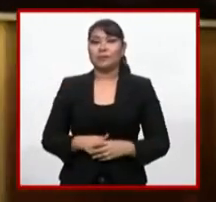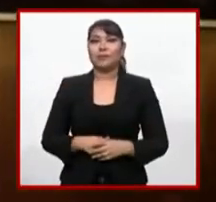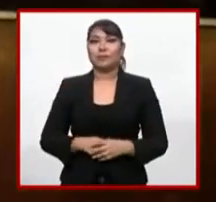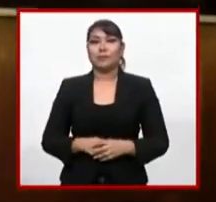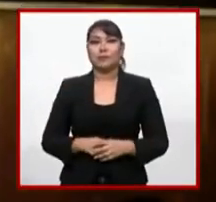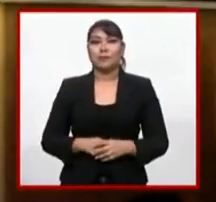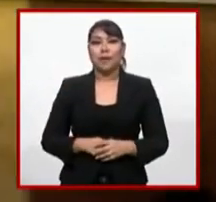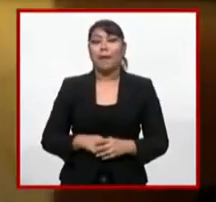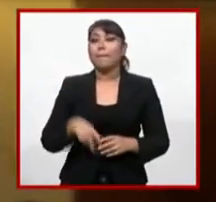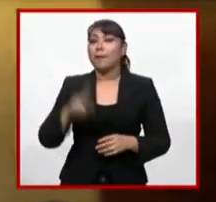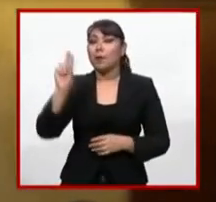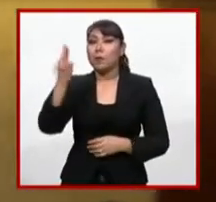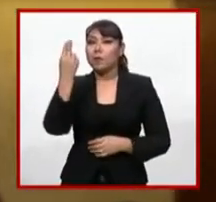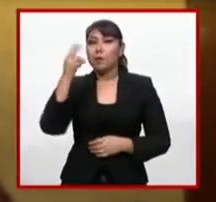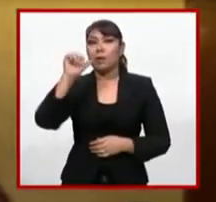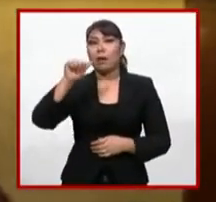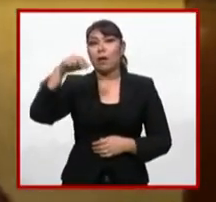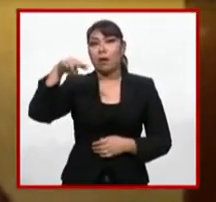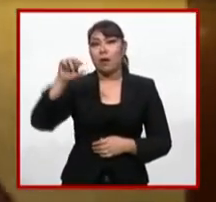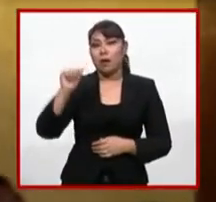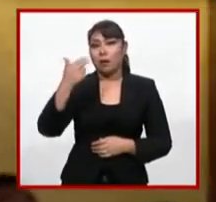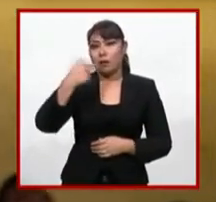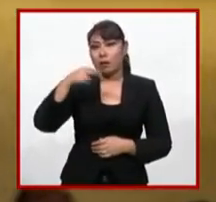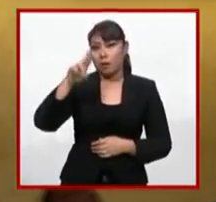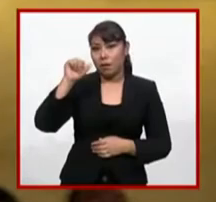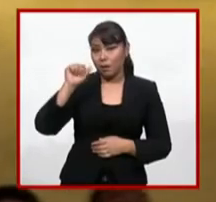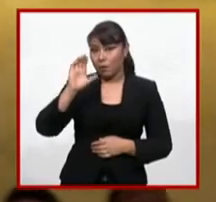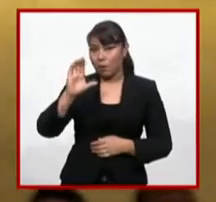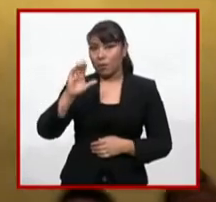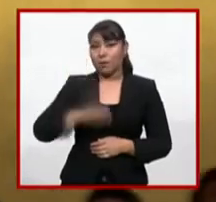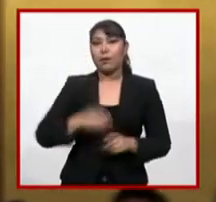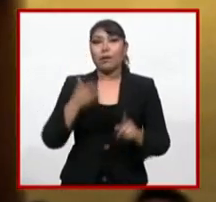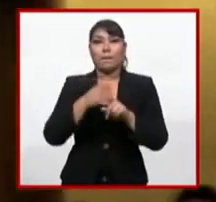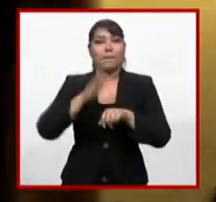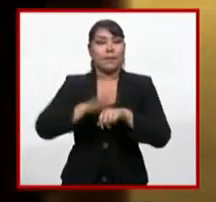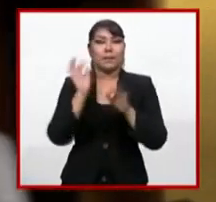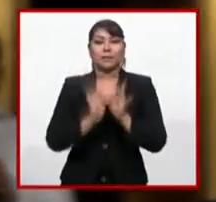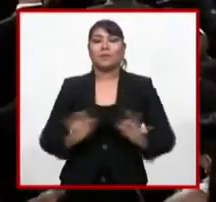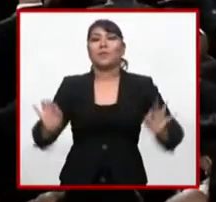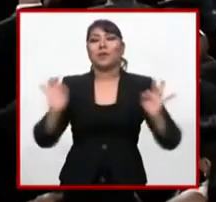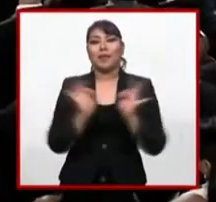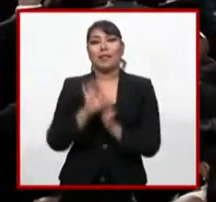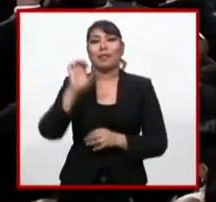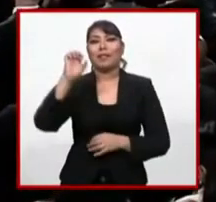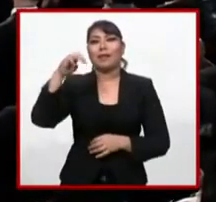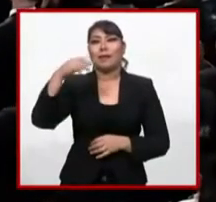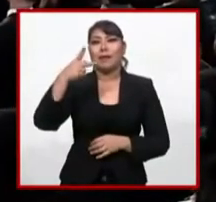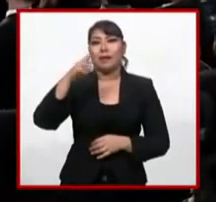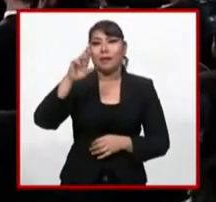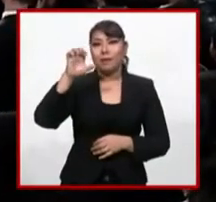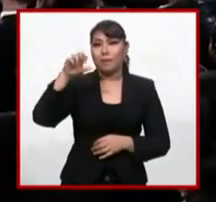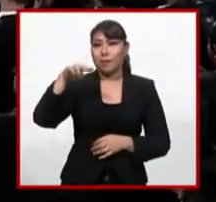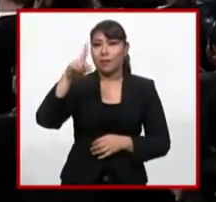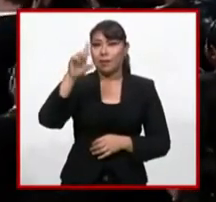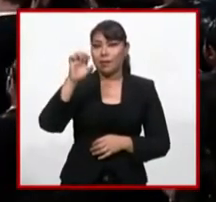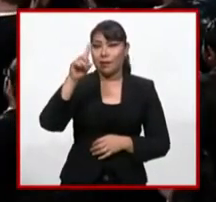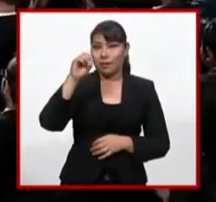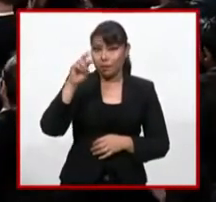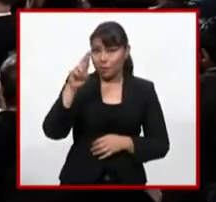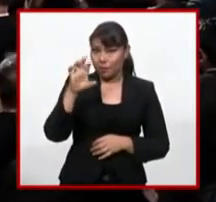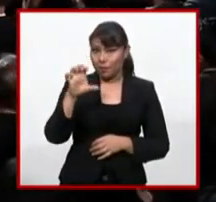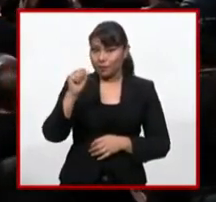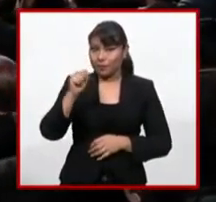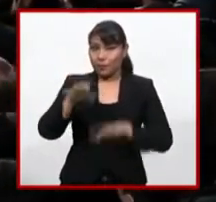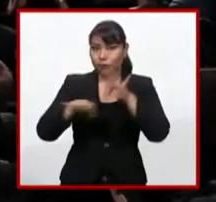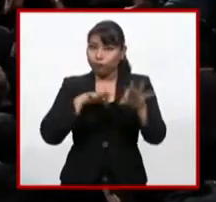con universidades como la Náhuac, el evento más importante de emprendedores del sureste de México y el tercero